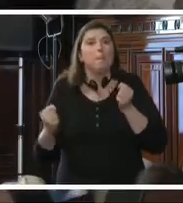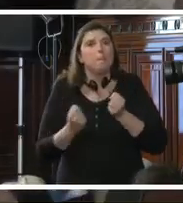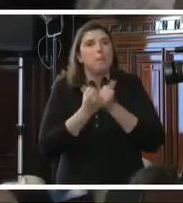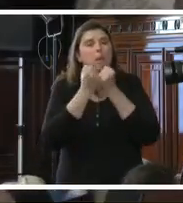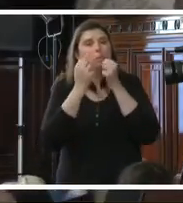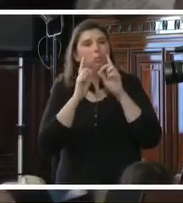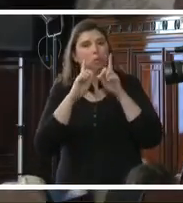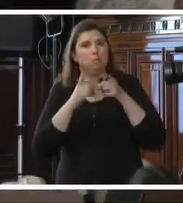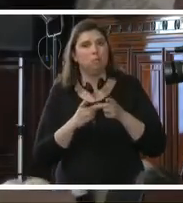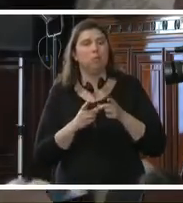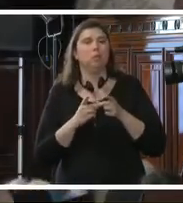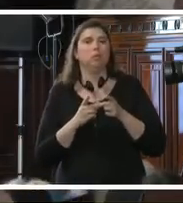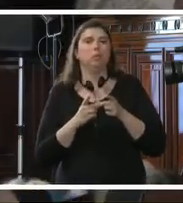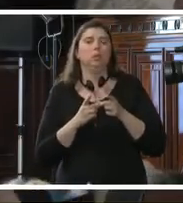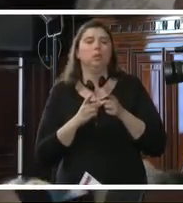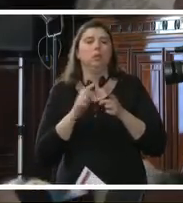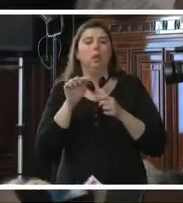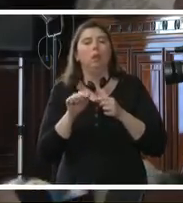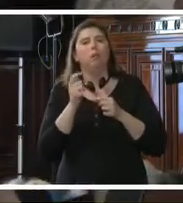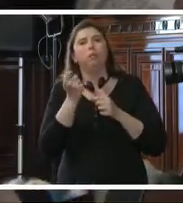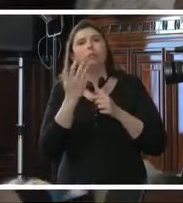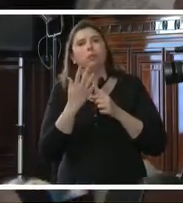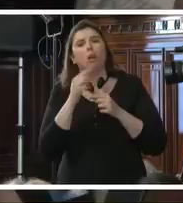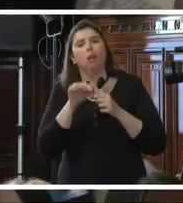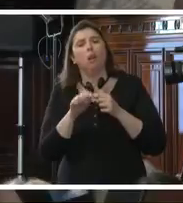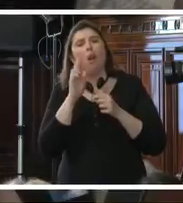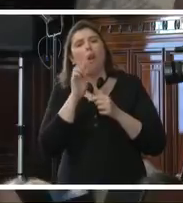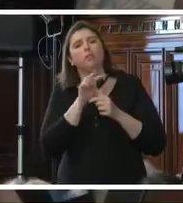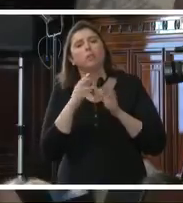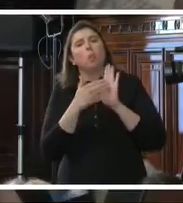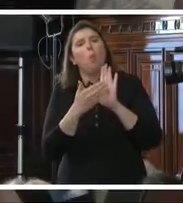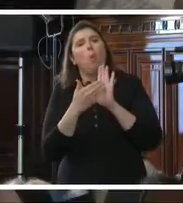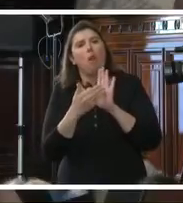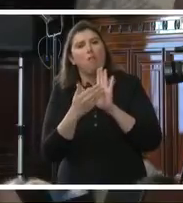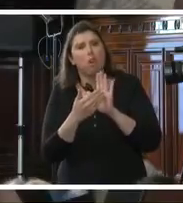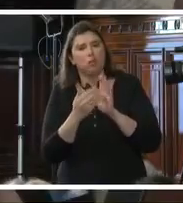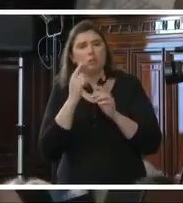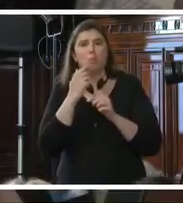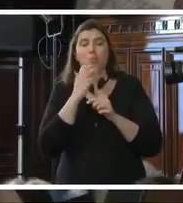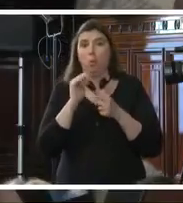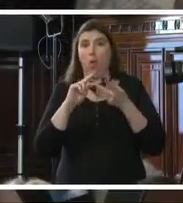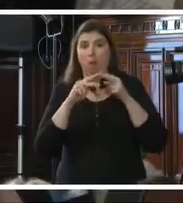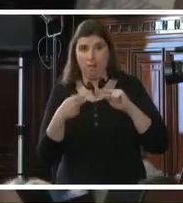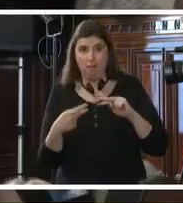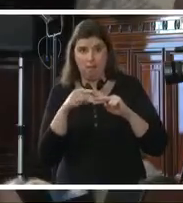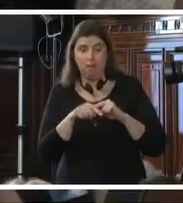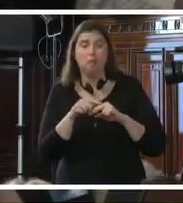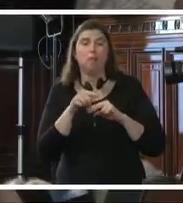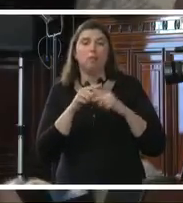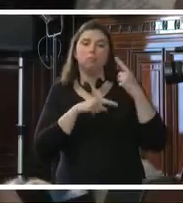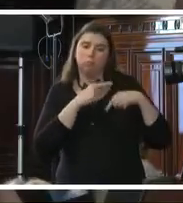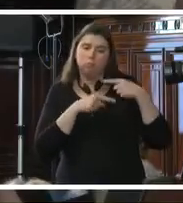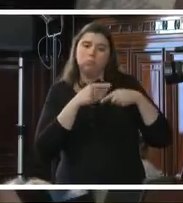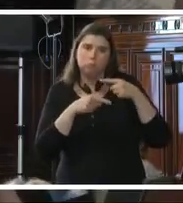requerimiento y la valoración de medios probatorios, como la solicitud de prueba de ADN, que supone la continuidad